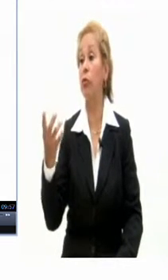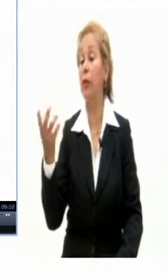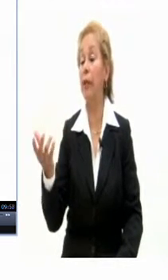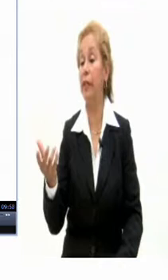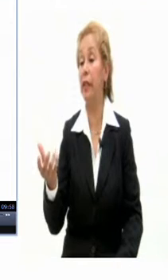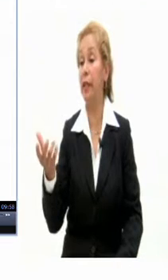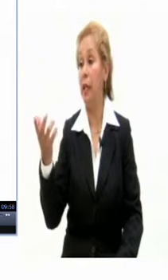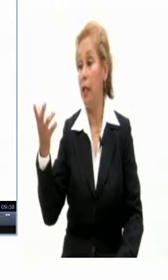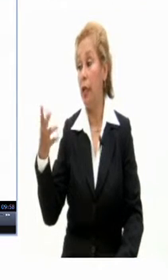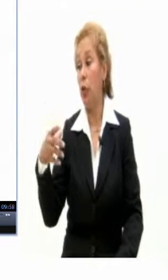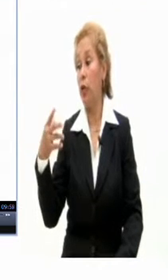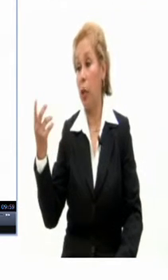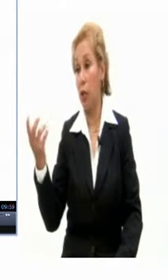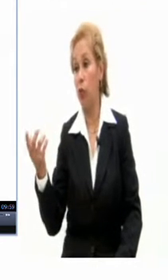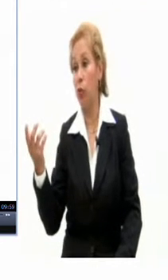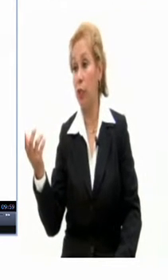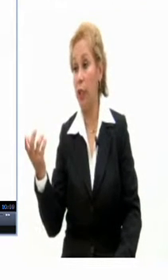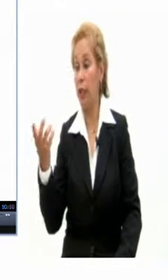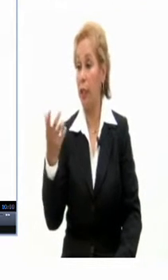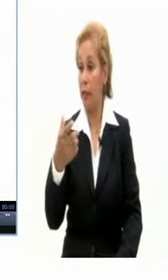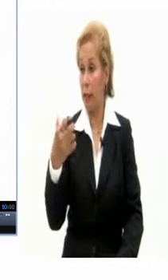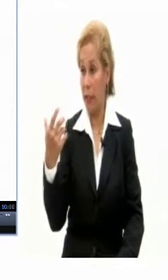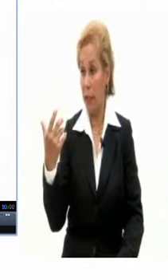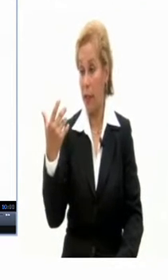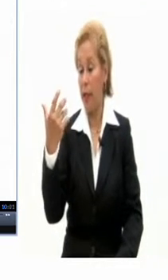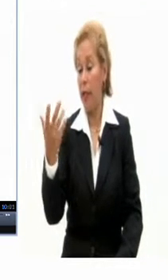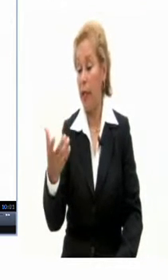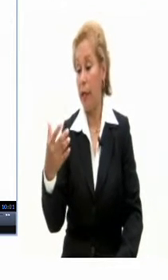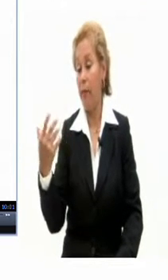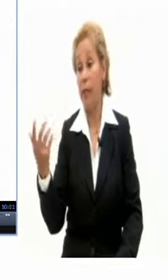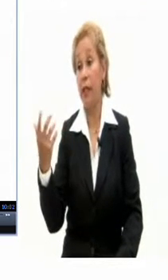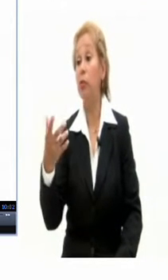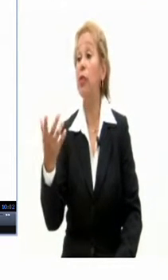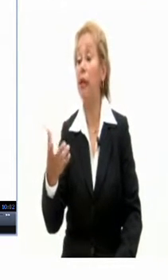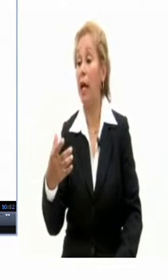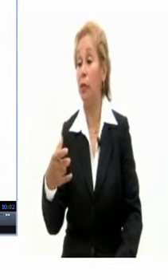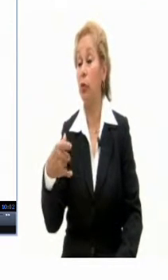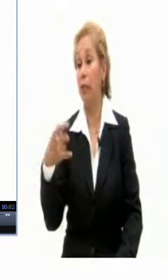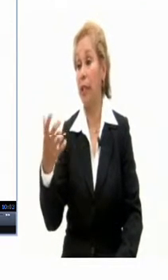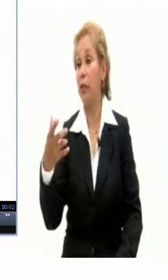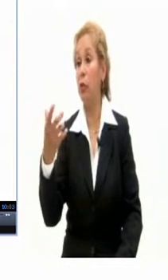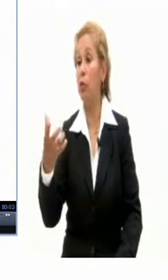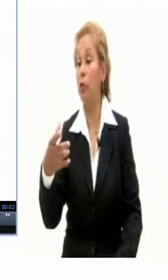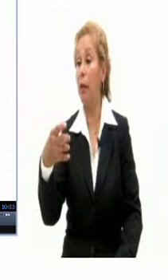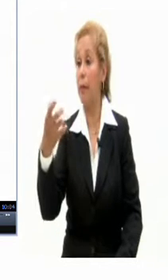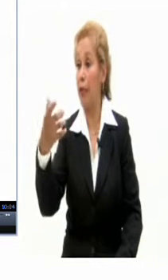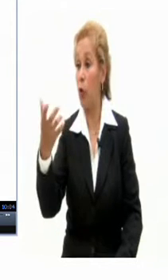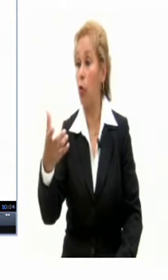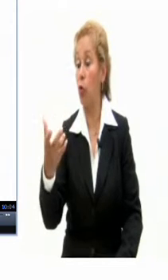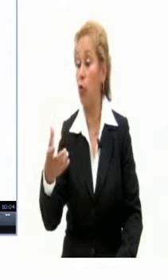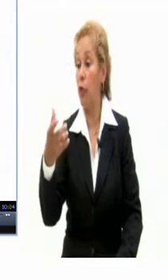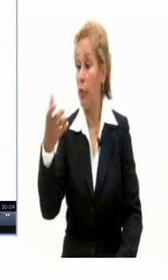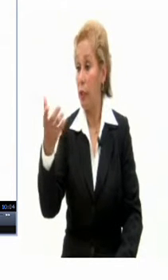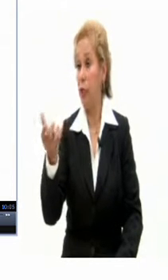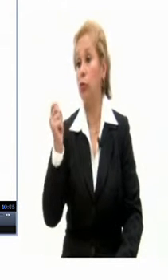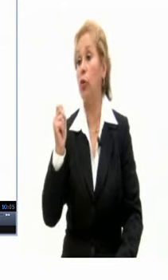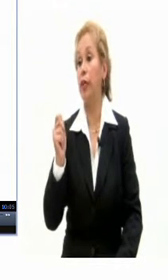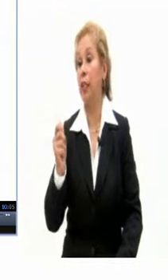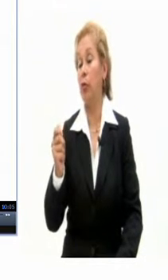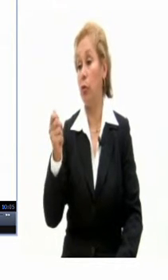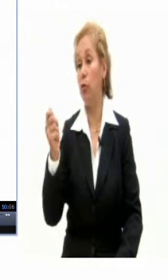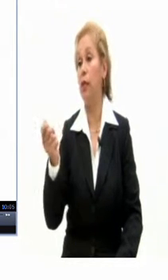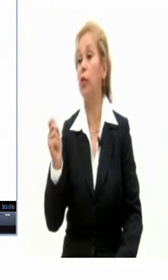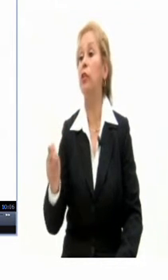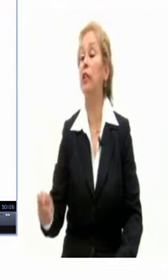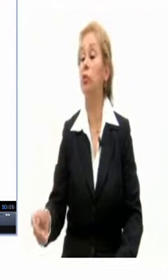revisar, ¿no?, conjuntamente con el otro docente que estamos trabajando de manera conjunta para el logro de